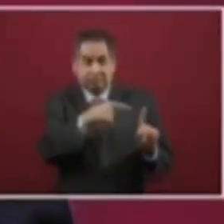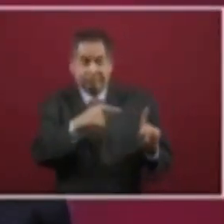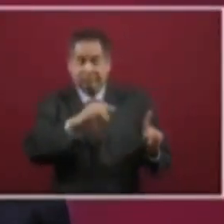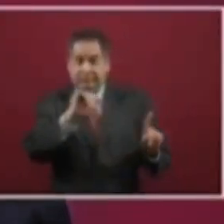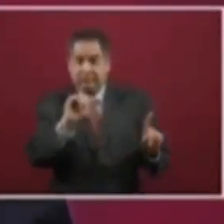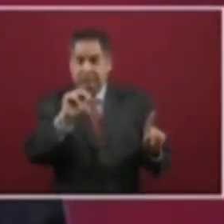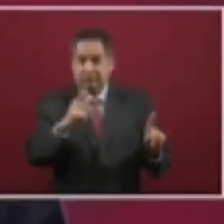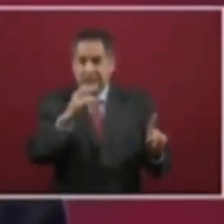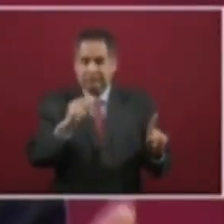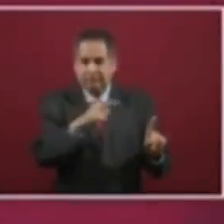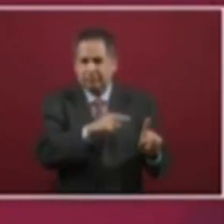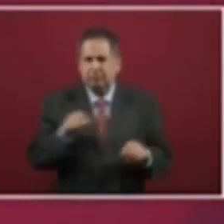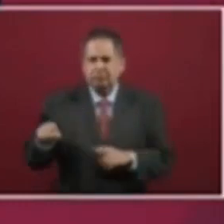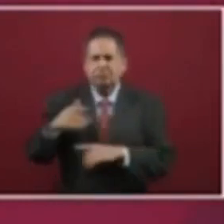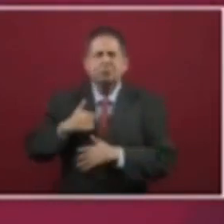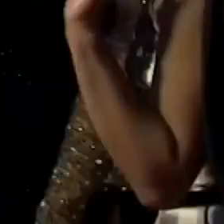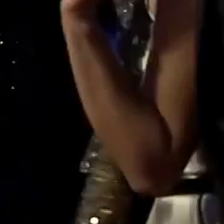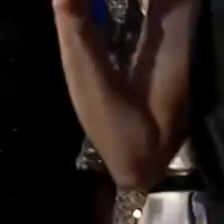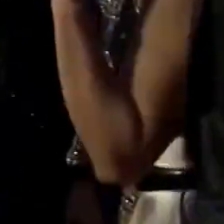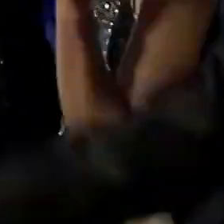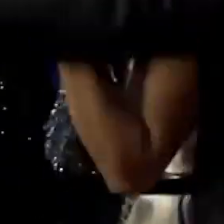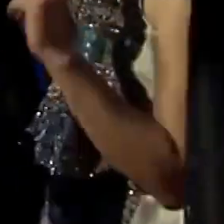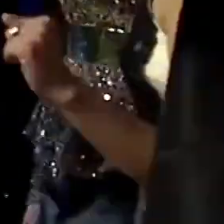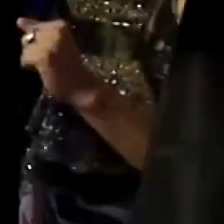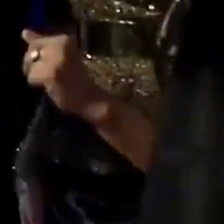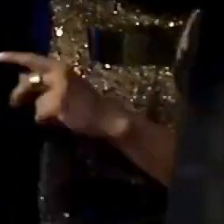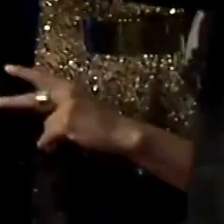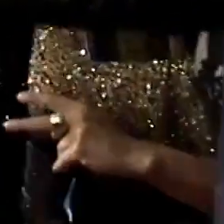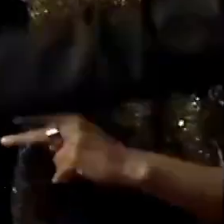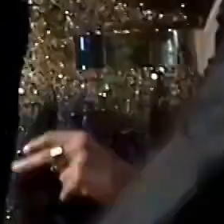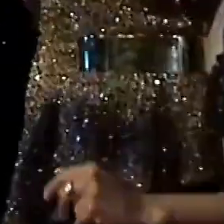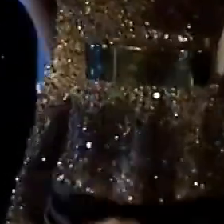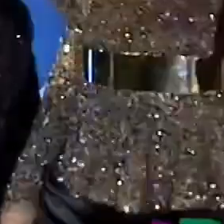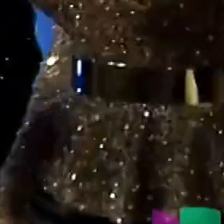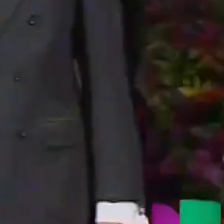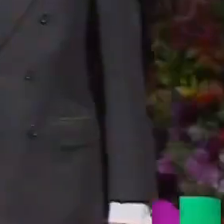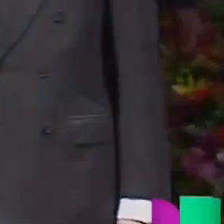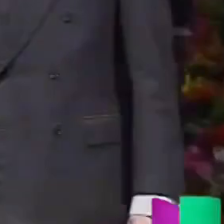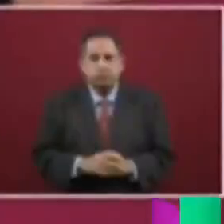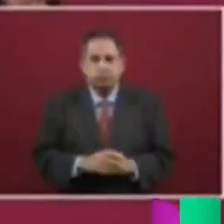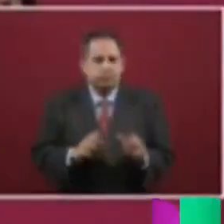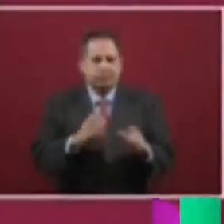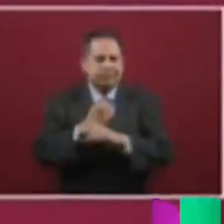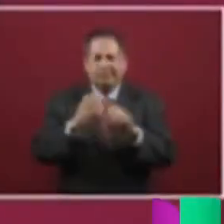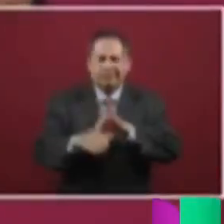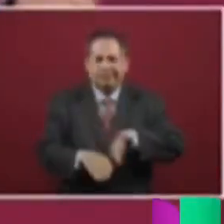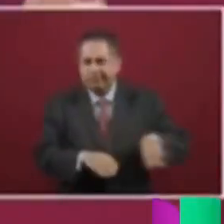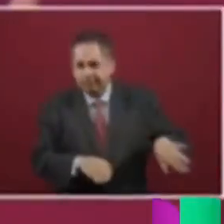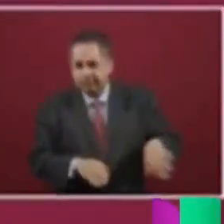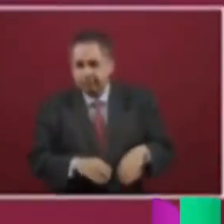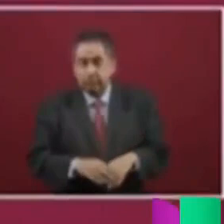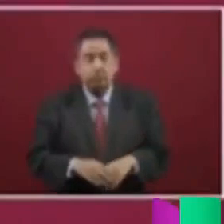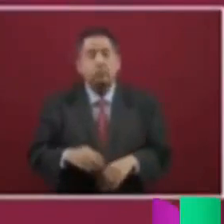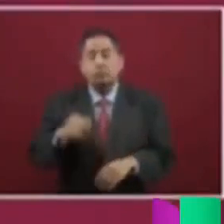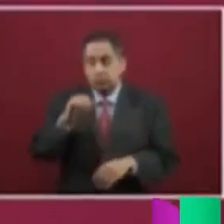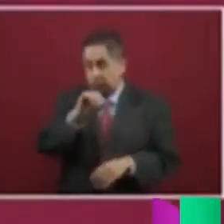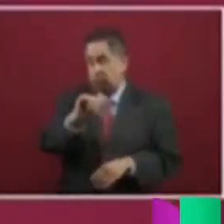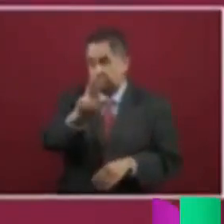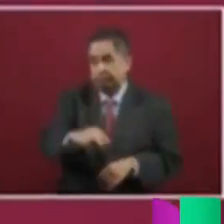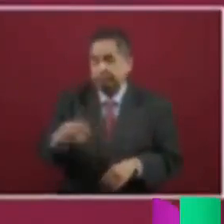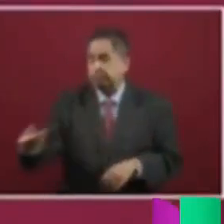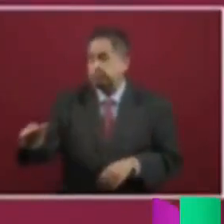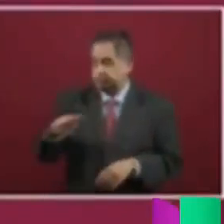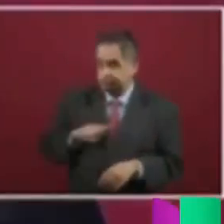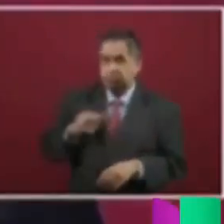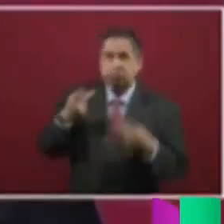duda esa información durante una conferencia de prensa que ofreció. Escuchemos exactamente lo que dijo. Sí, se acercó a mí una